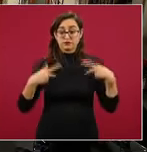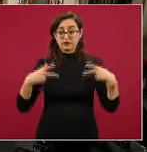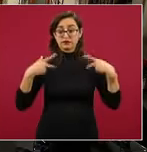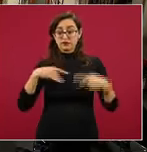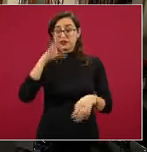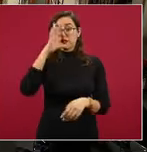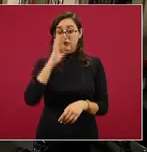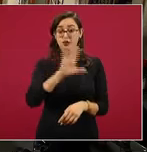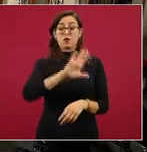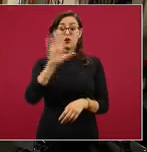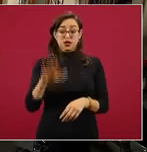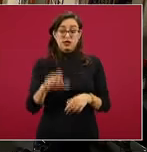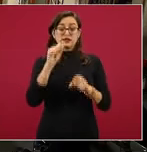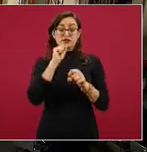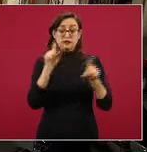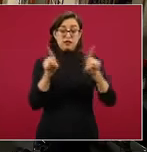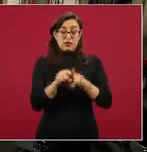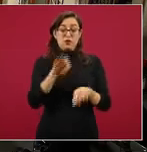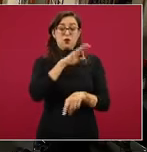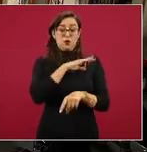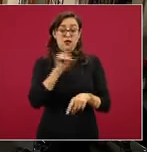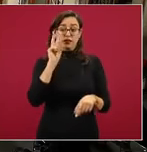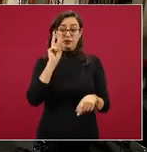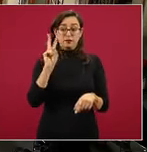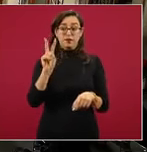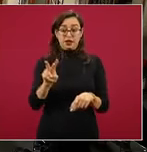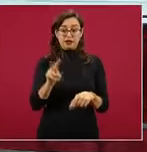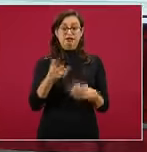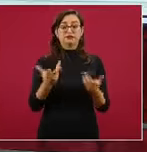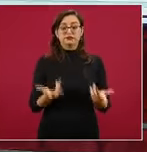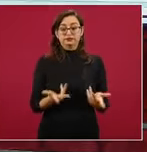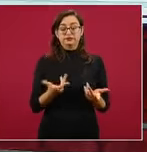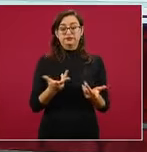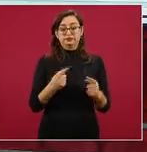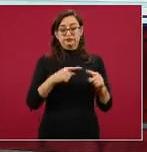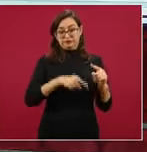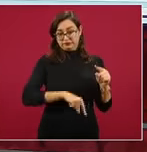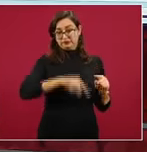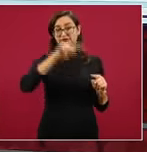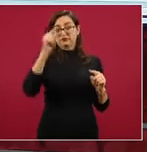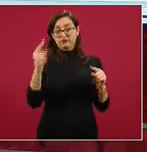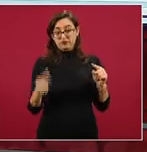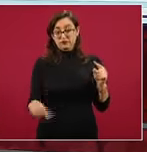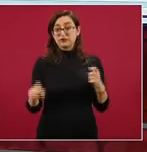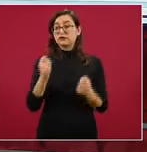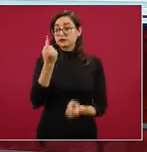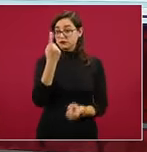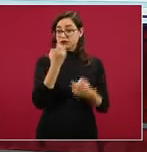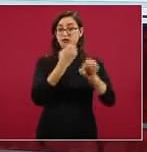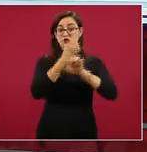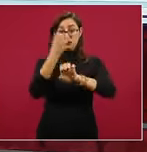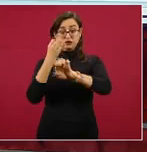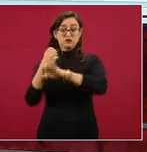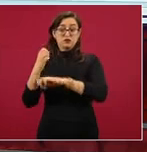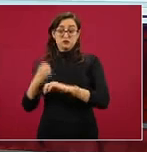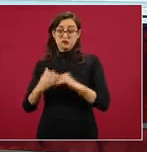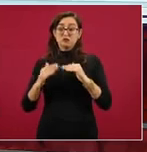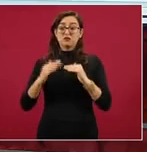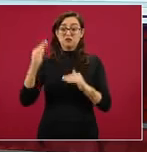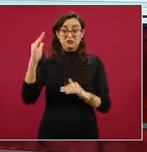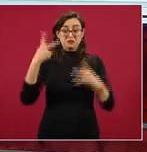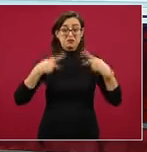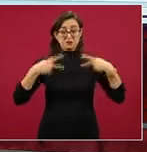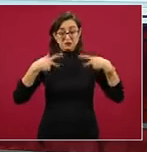también, vemos aquí las gráficas de las defunciones. En algunos estados pueden también estar incrementándose el número de